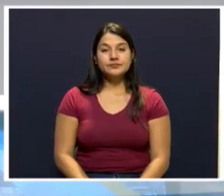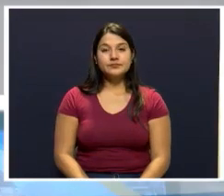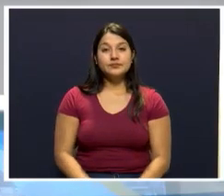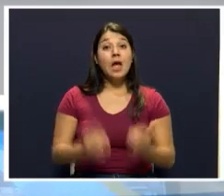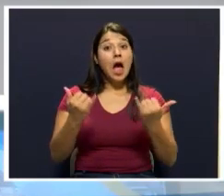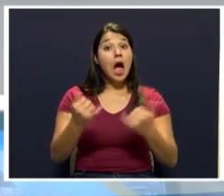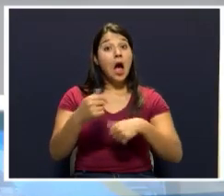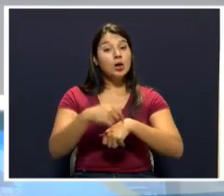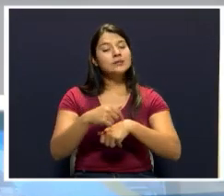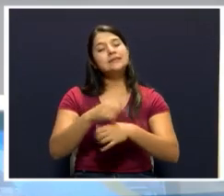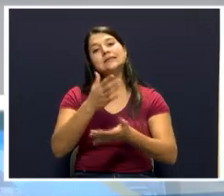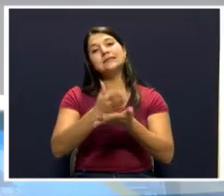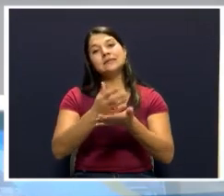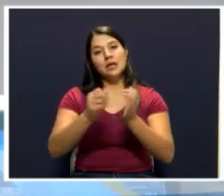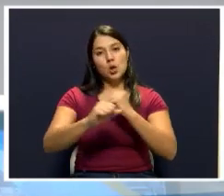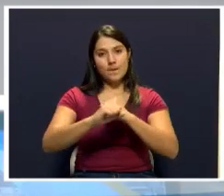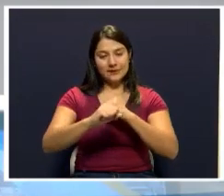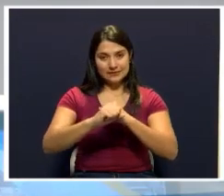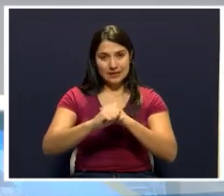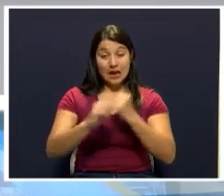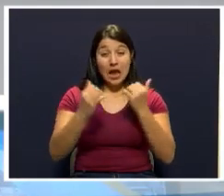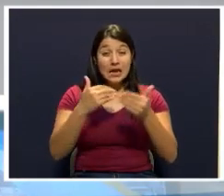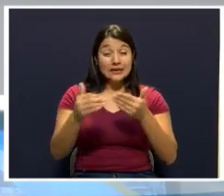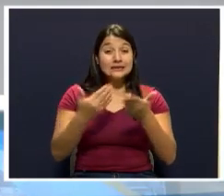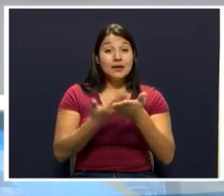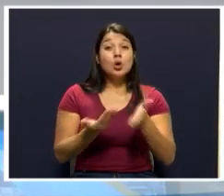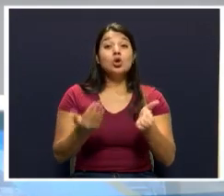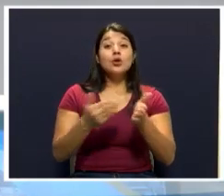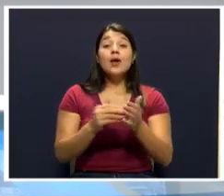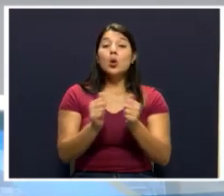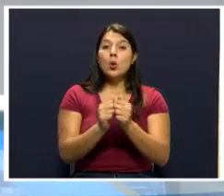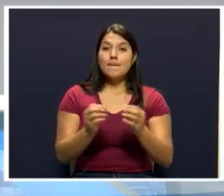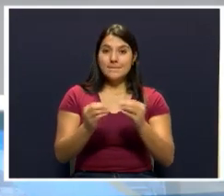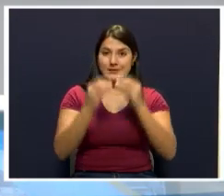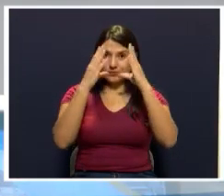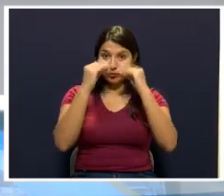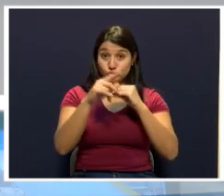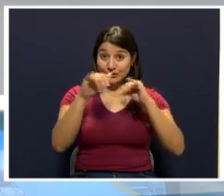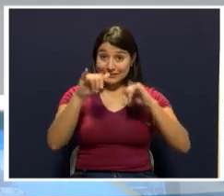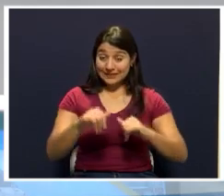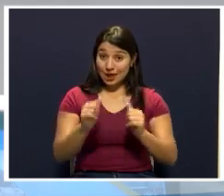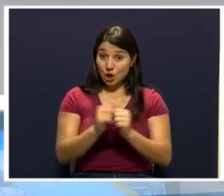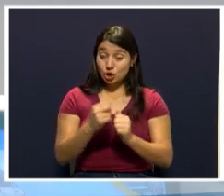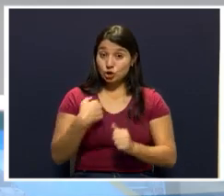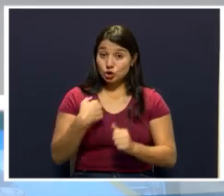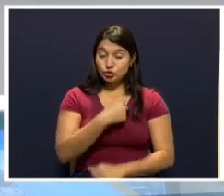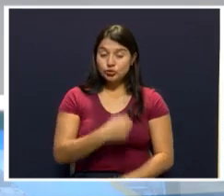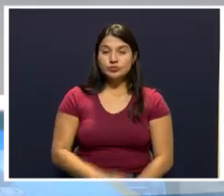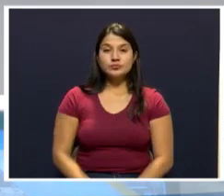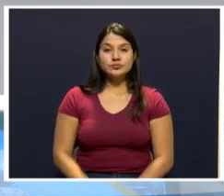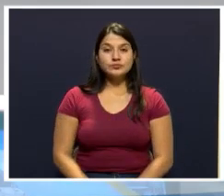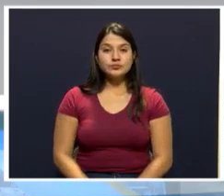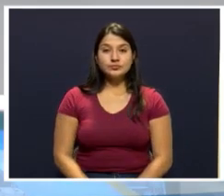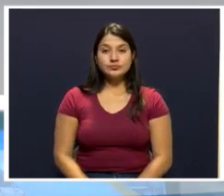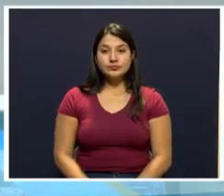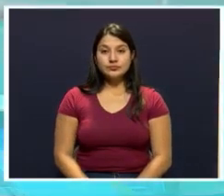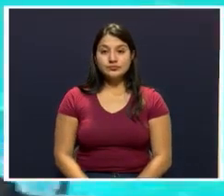Vamos a hacer una pausa comercial y enseguida regresamos con más información. Quédese con nosotros.